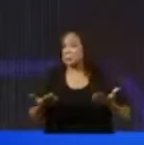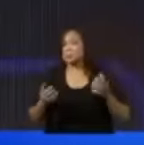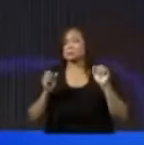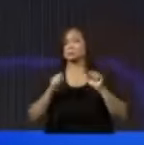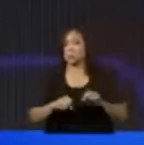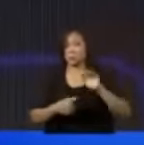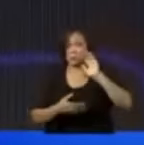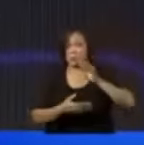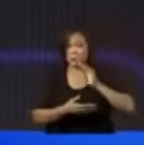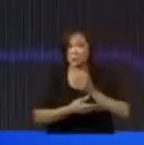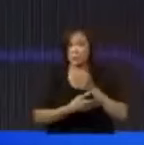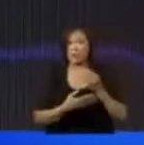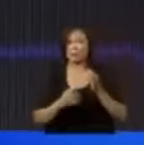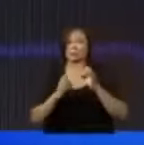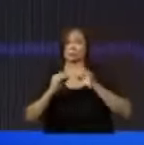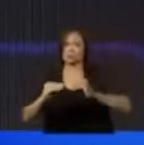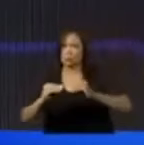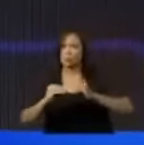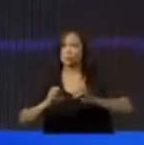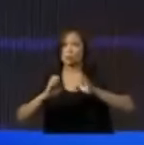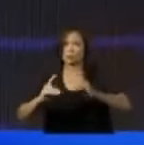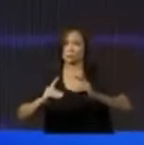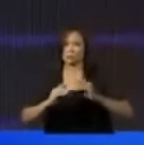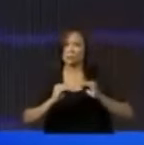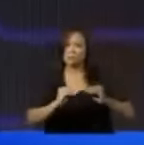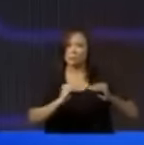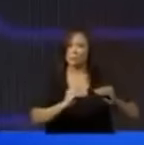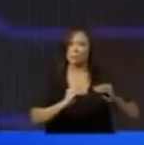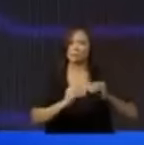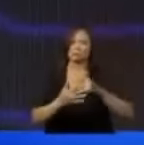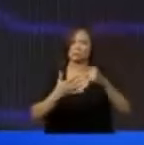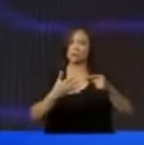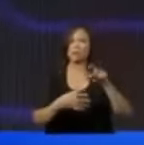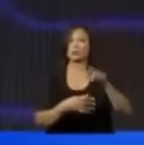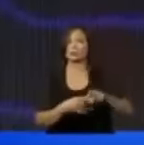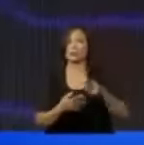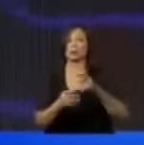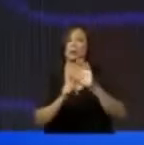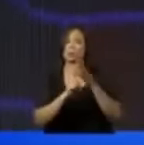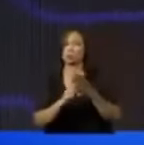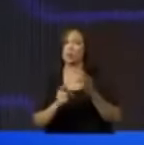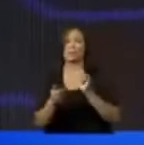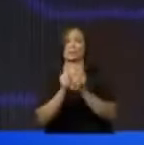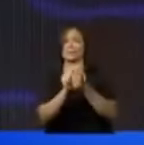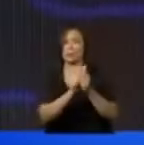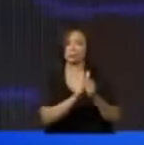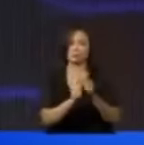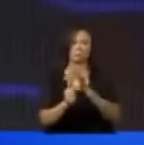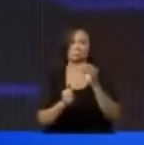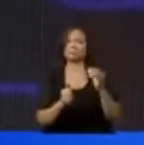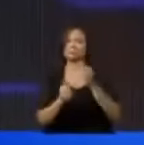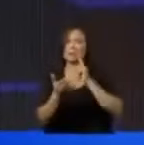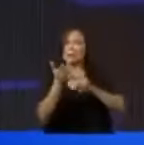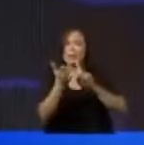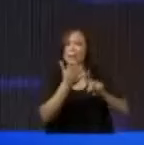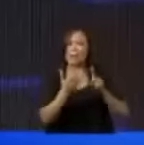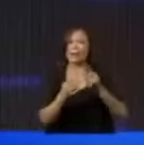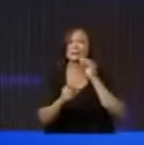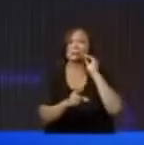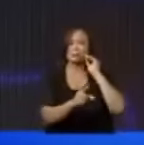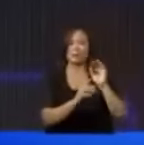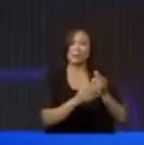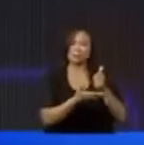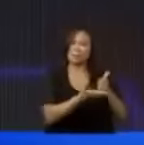pudiera haber tenido en su educación, en su formación, etcétera, y lo que tiene que ver con cultura, con deporte, darle seguimiento a ese